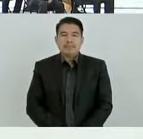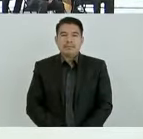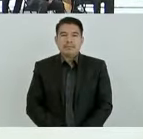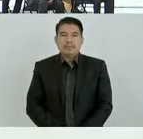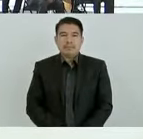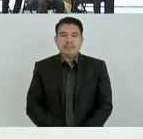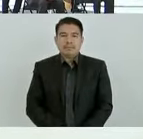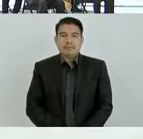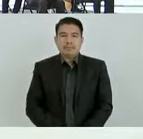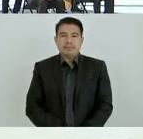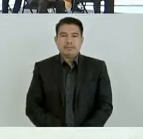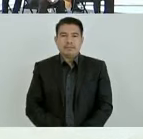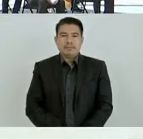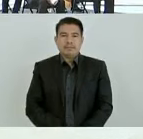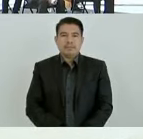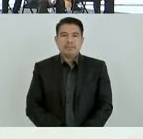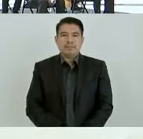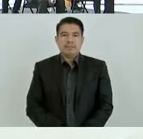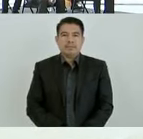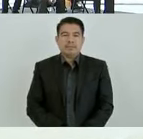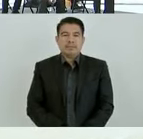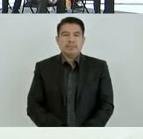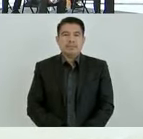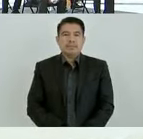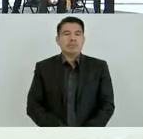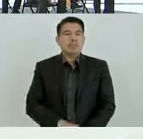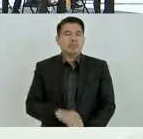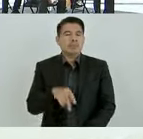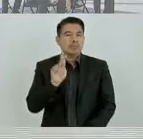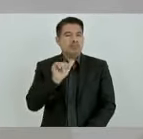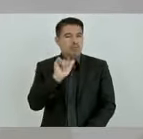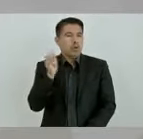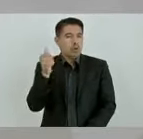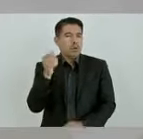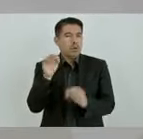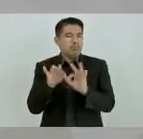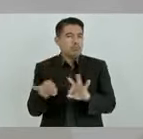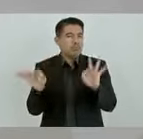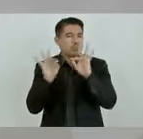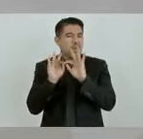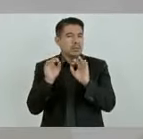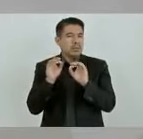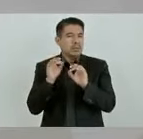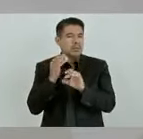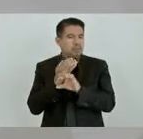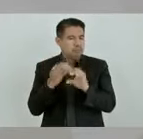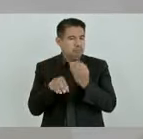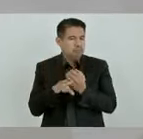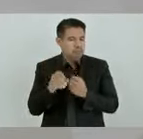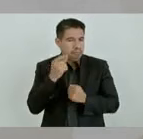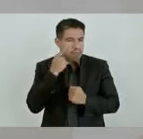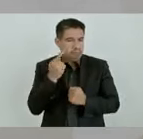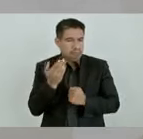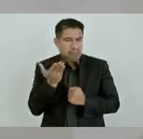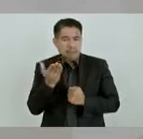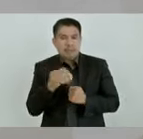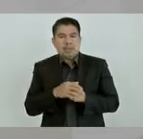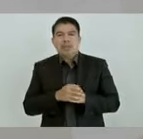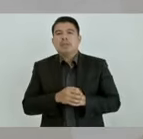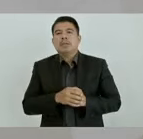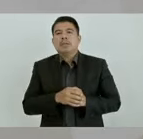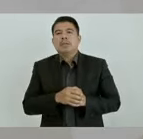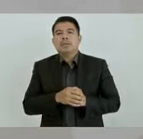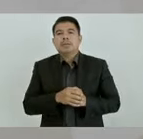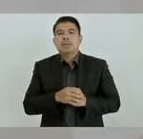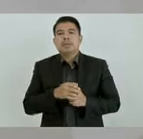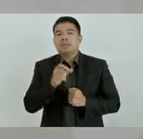Pero otra cuestión importante es que, como estaba